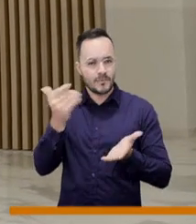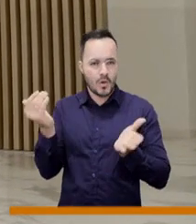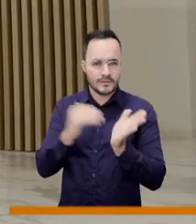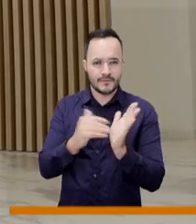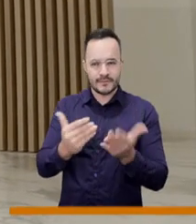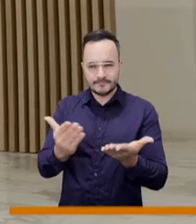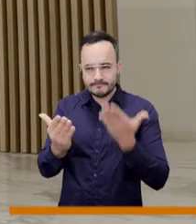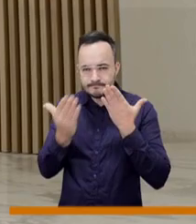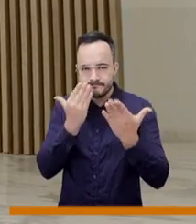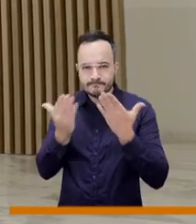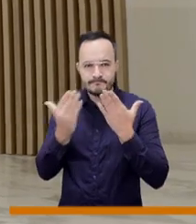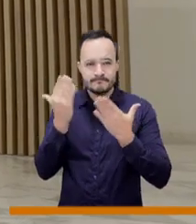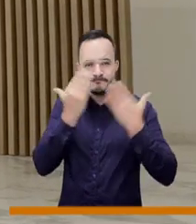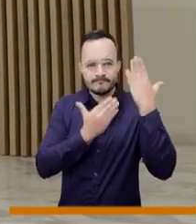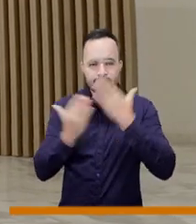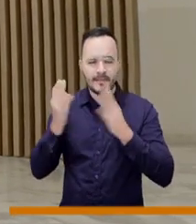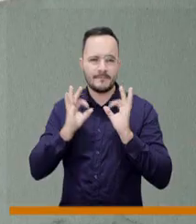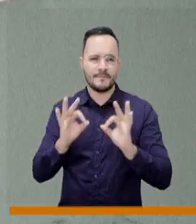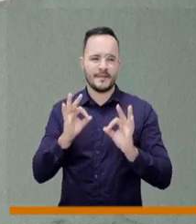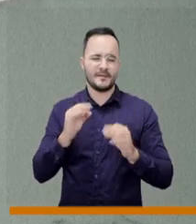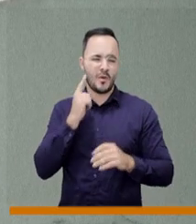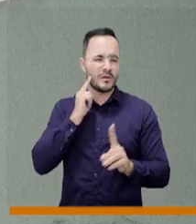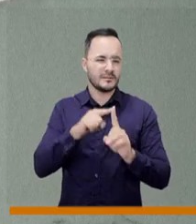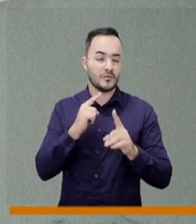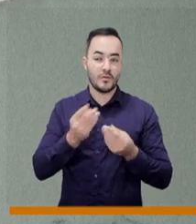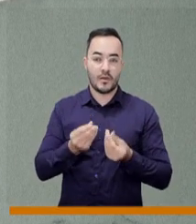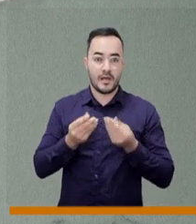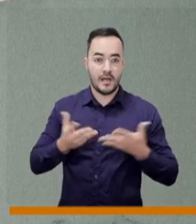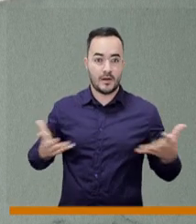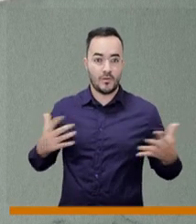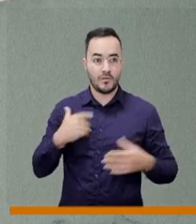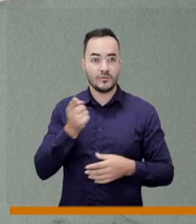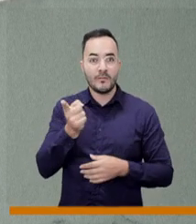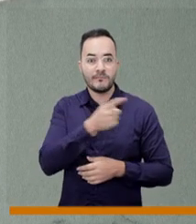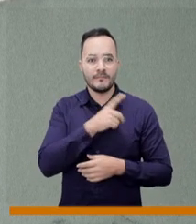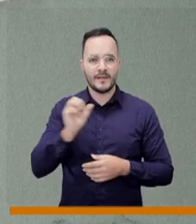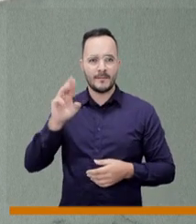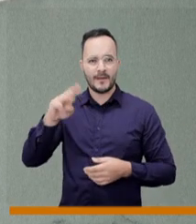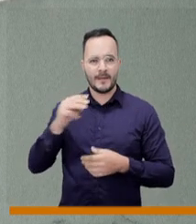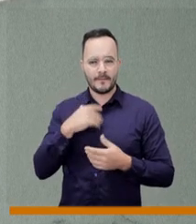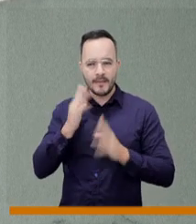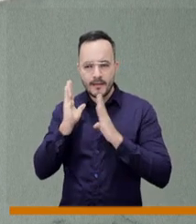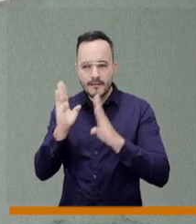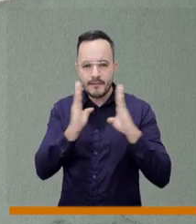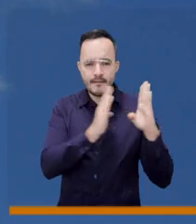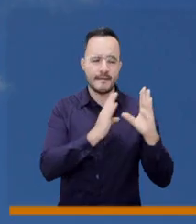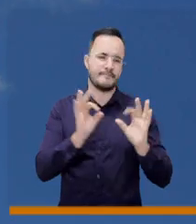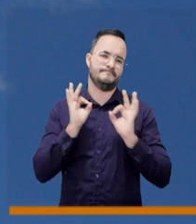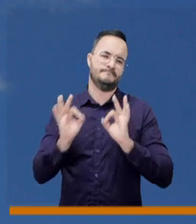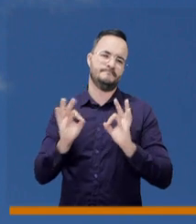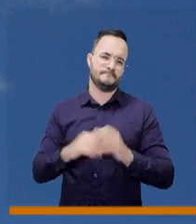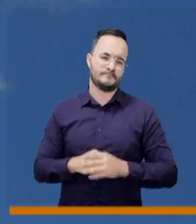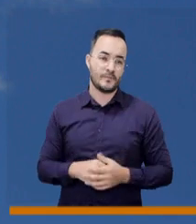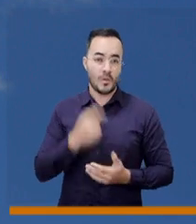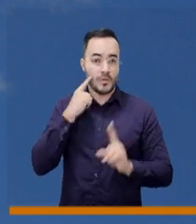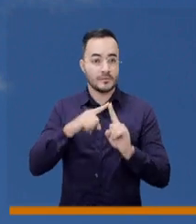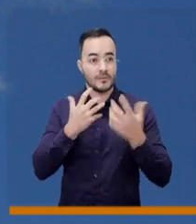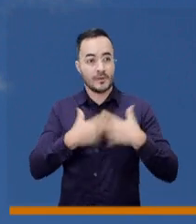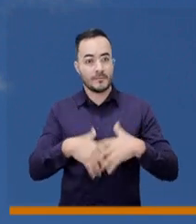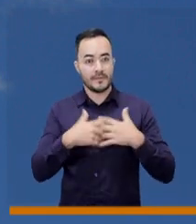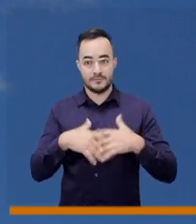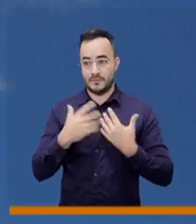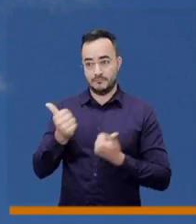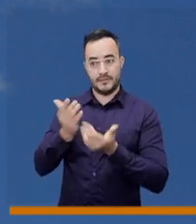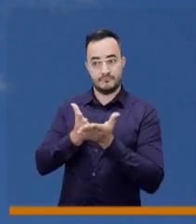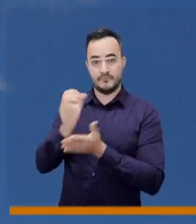para buscar la mejor manera de cuidar esos recursos que EPM tiene invertidos ahí y buscar fortalecer a la